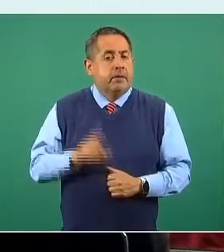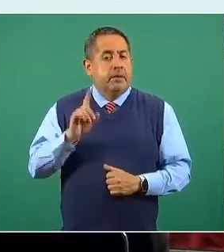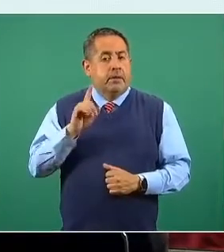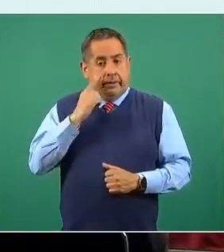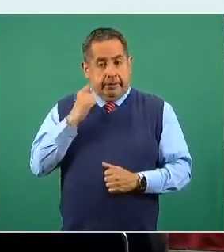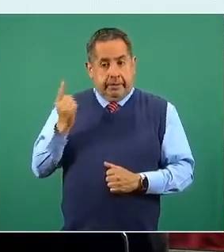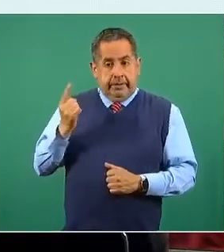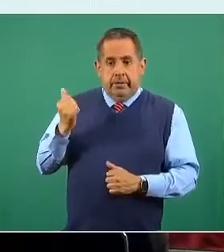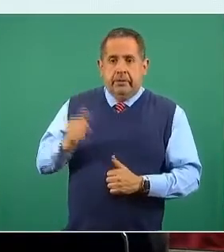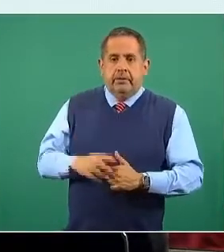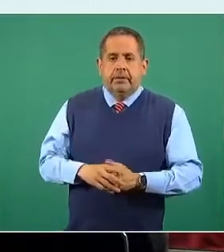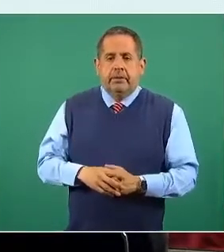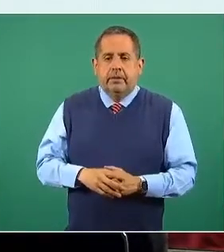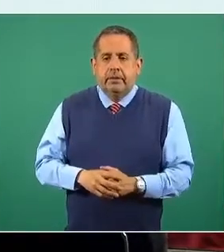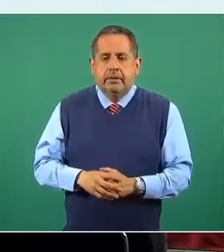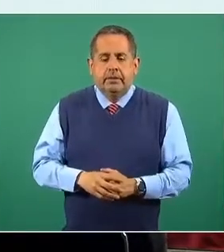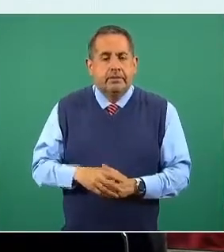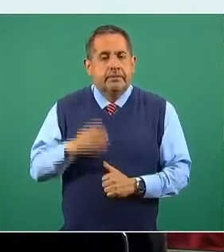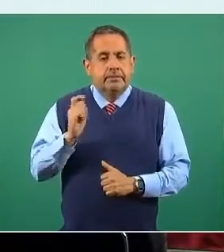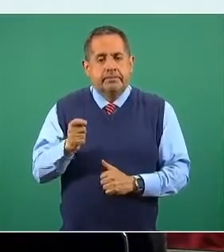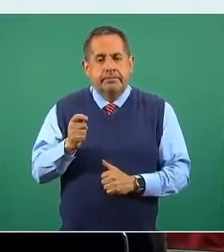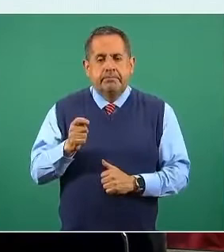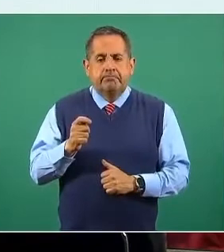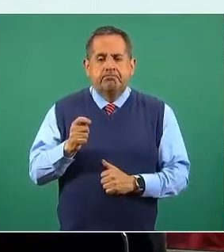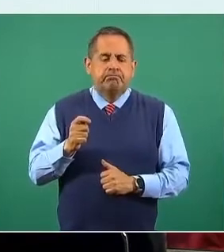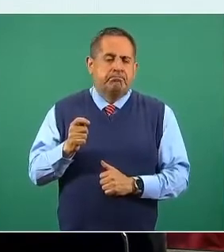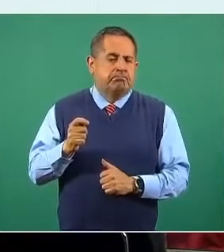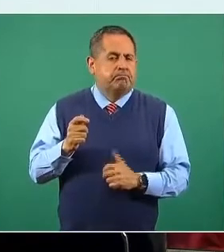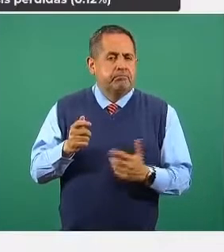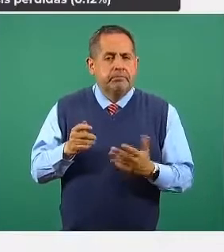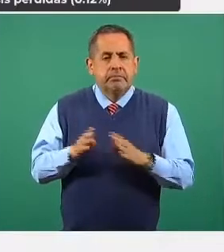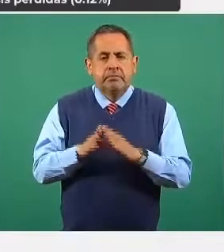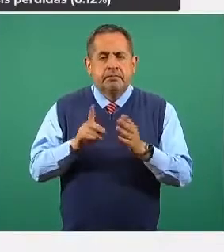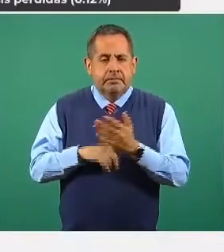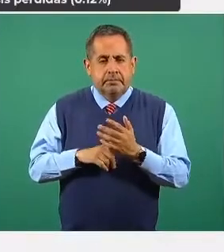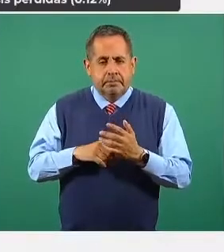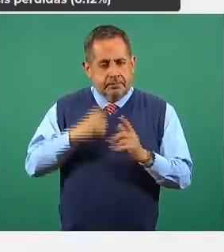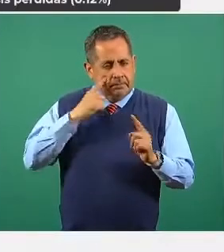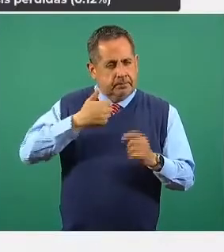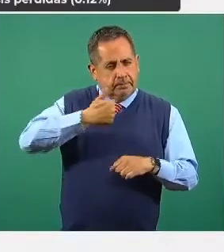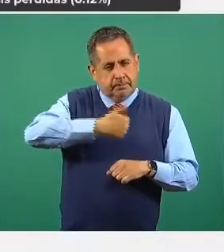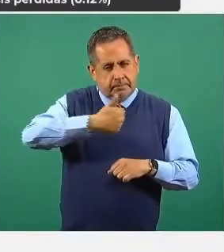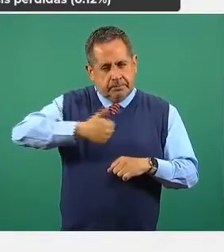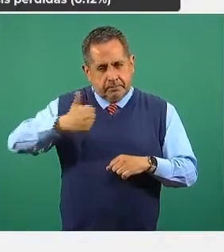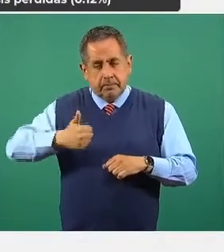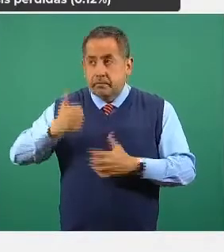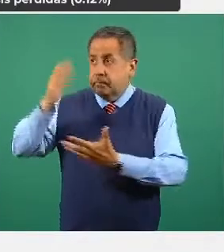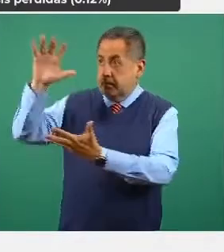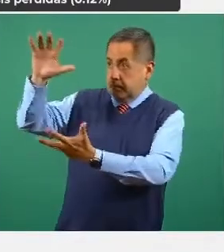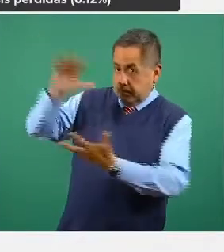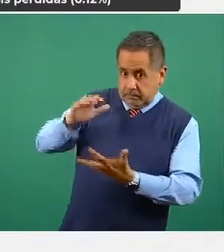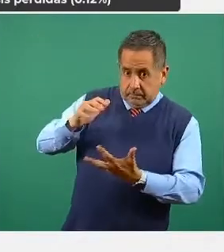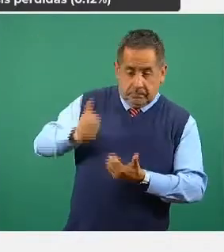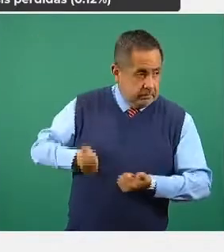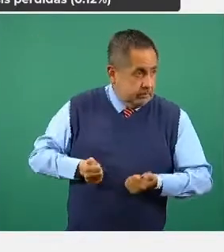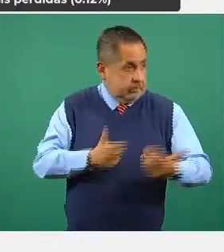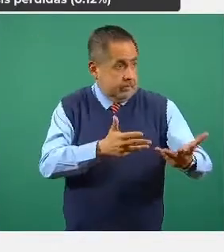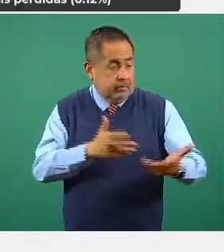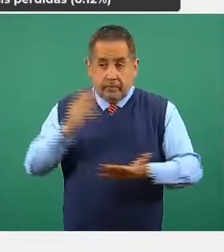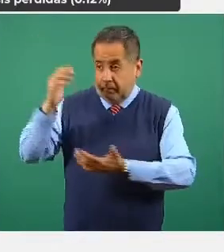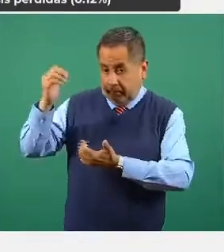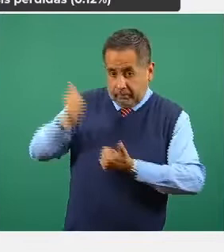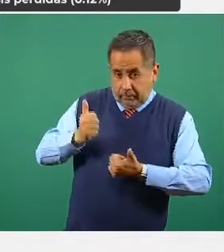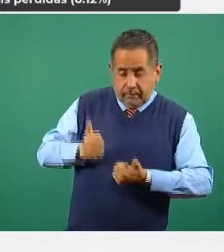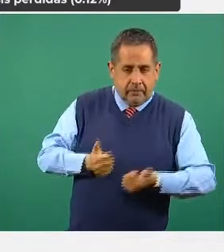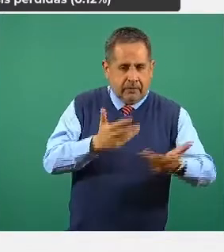diapositiva, tenemos precisamente ese avance enmarcado en cada uno de los embarques que han llegado. El